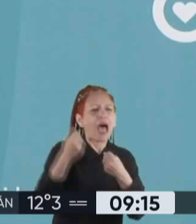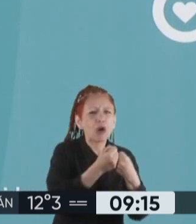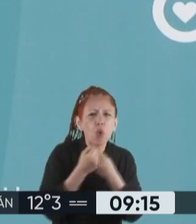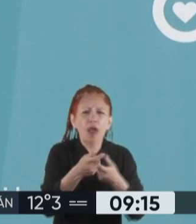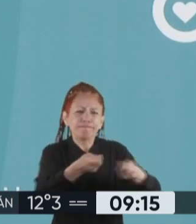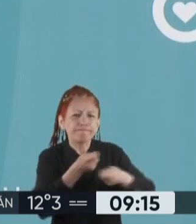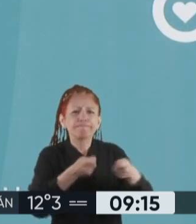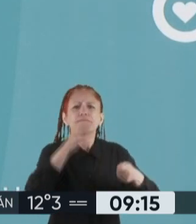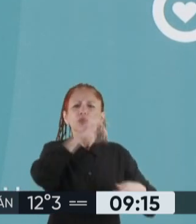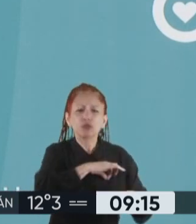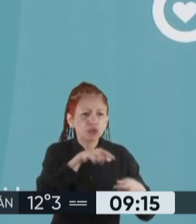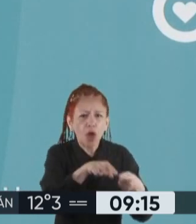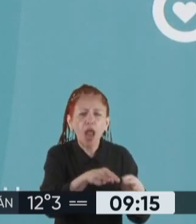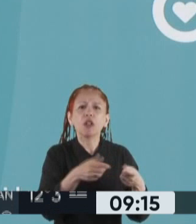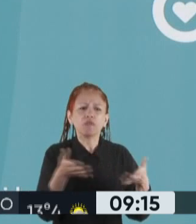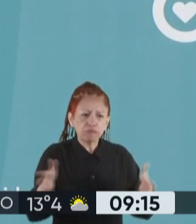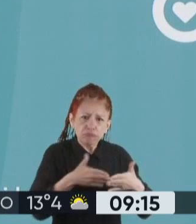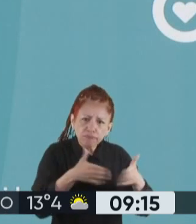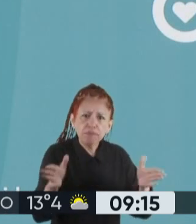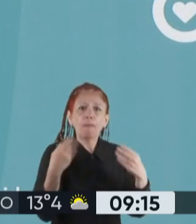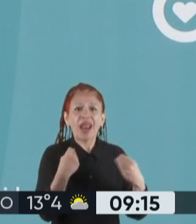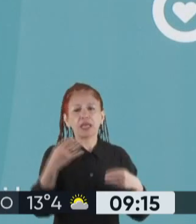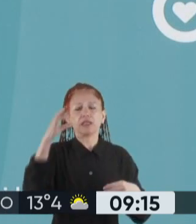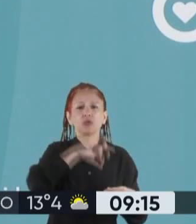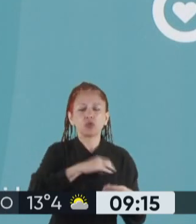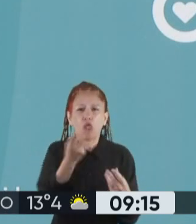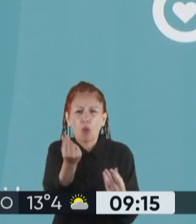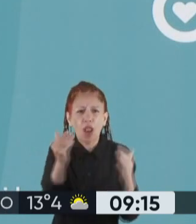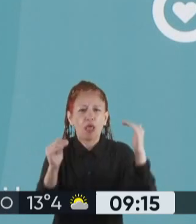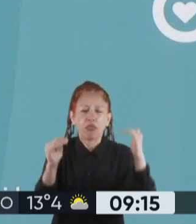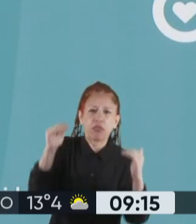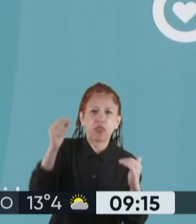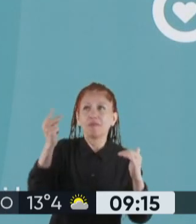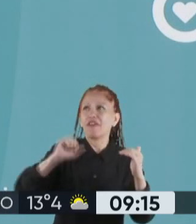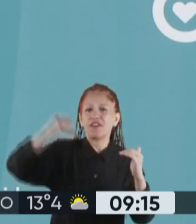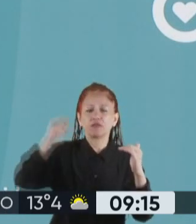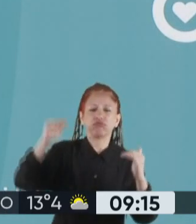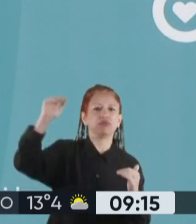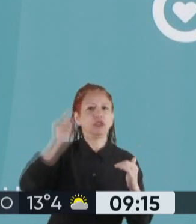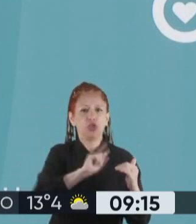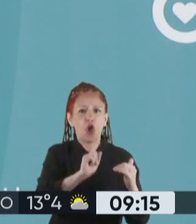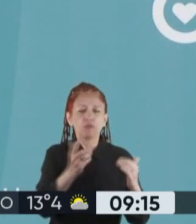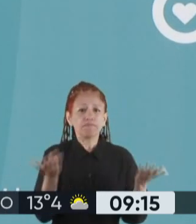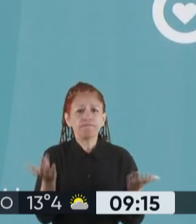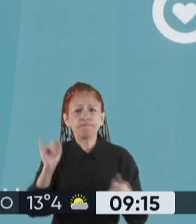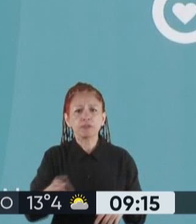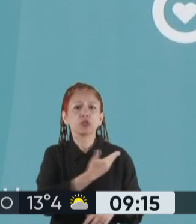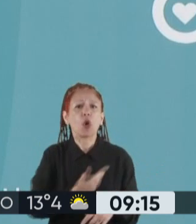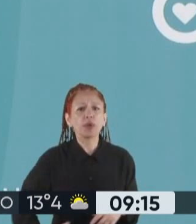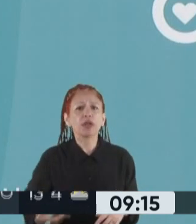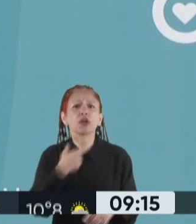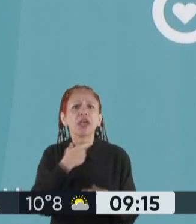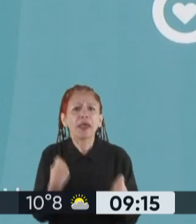poder seguir acompañando y que los salarios no caigan frente a la inflación. Y claro que este Gobierno quiere que en